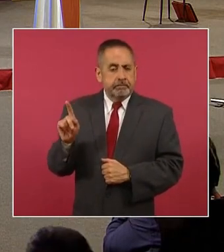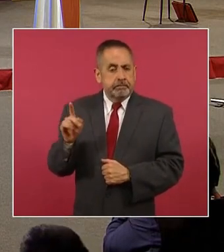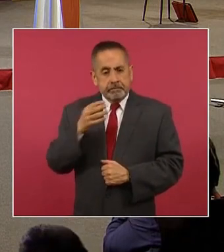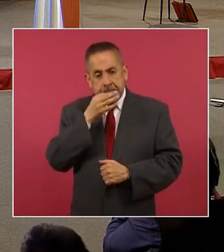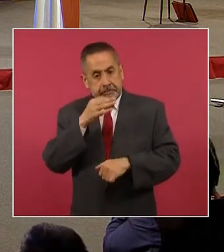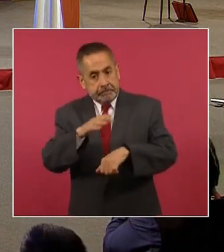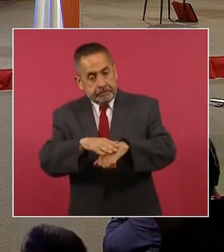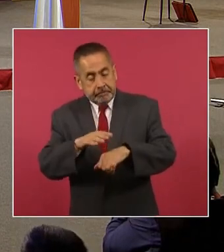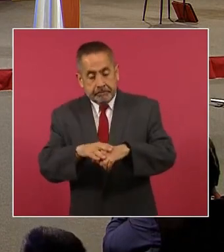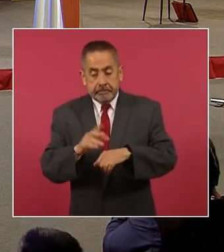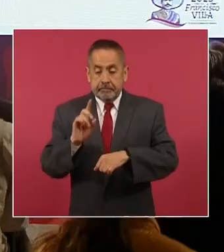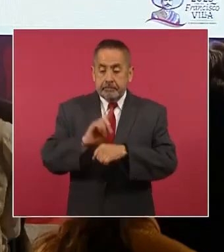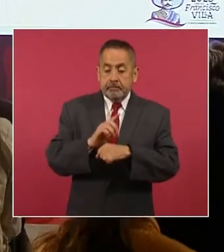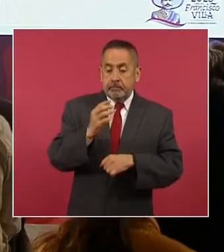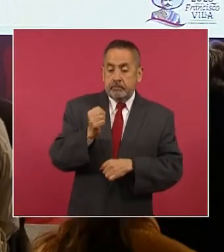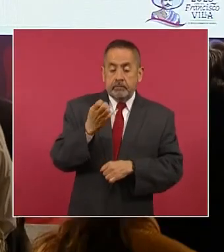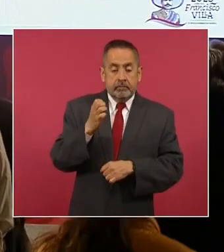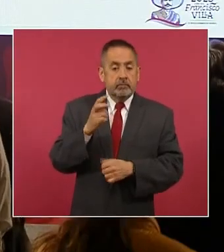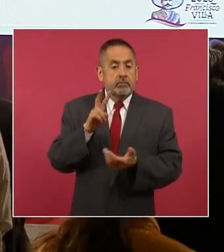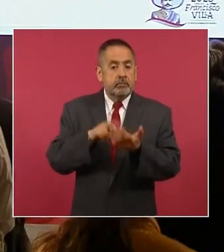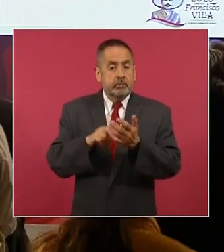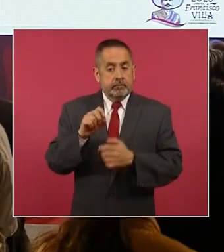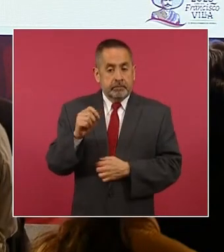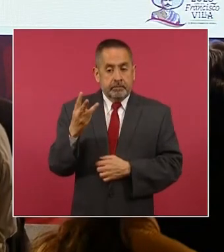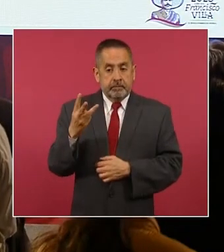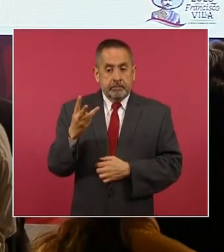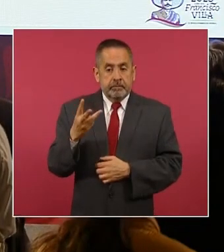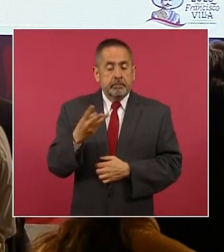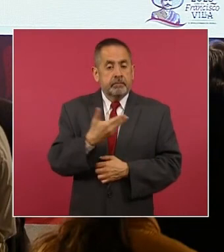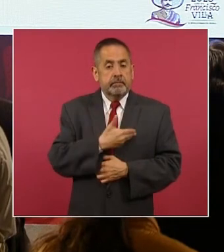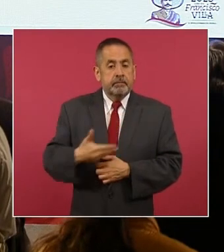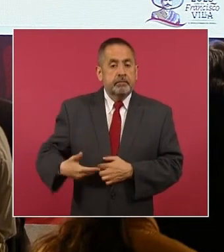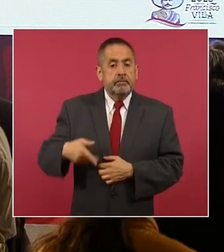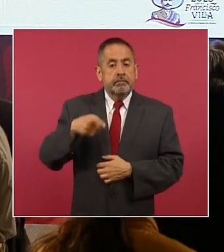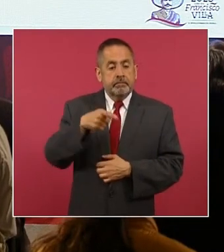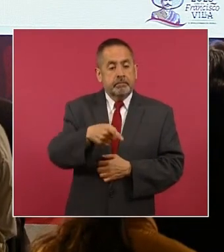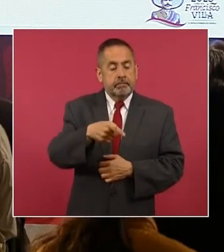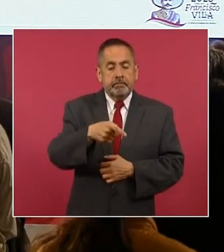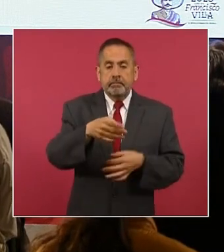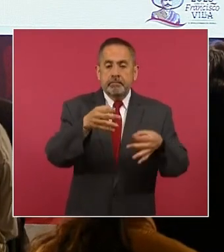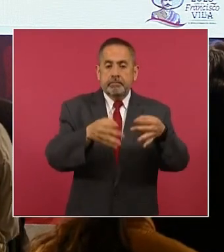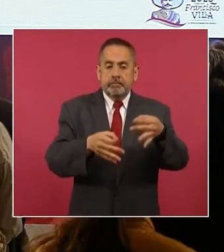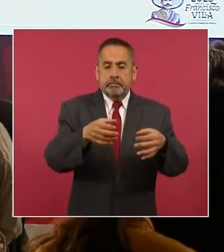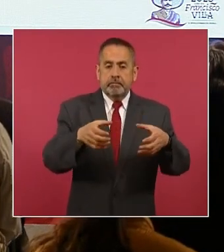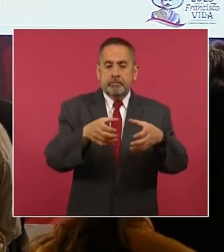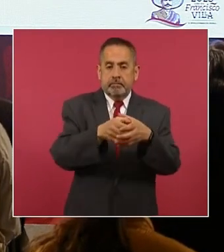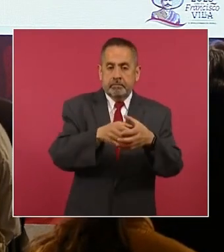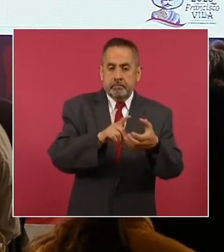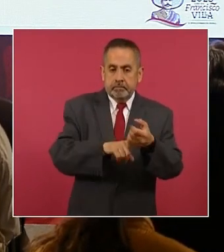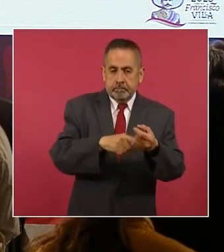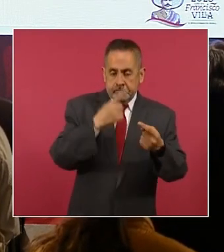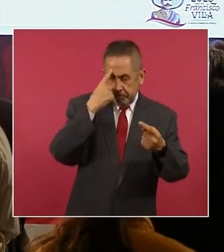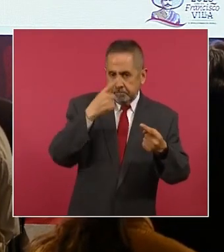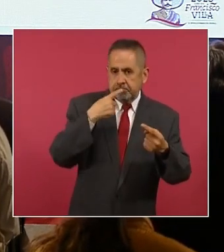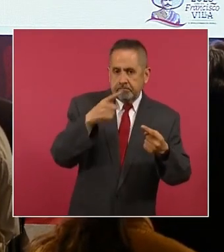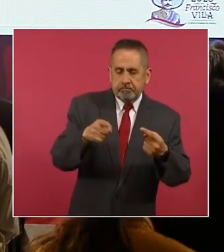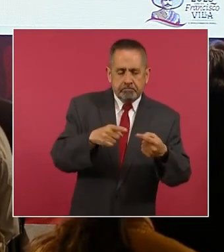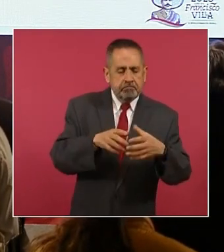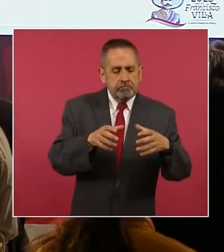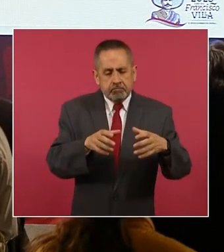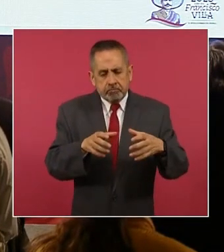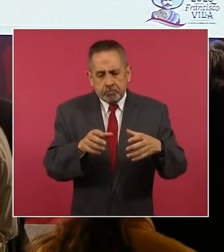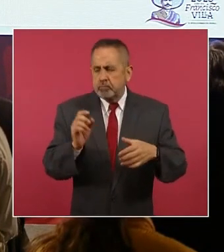9 de enero de 2023, el presidente del primer tribunal colegiado de apelación admitió